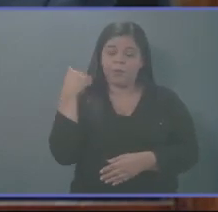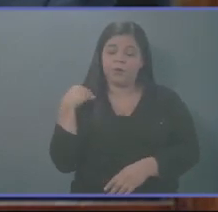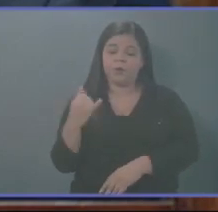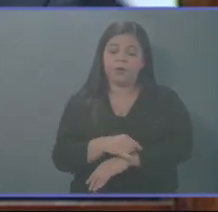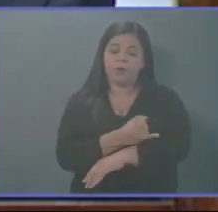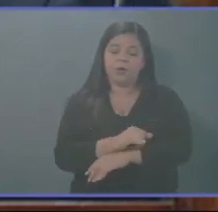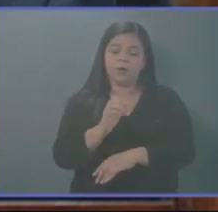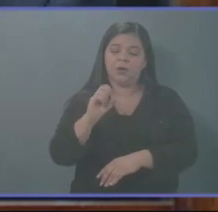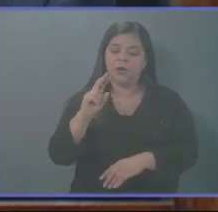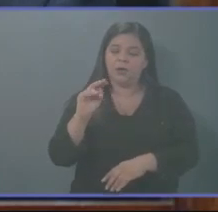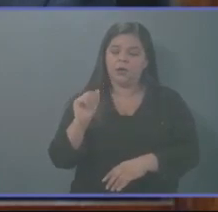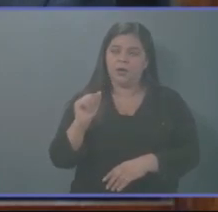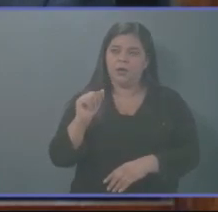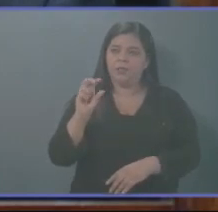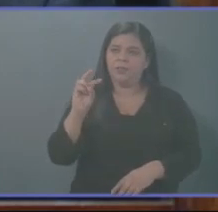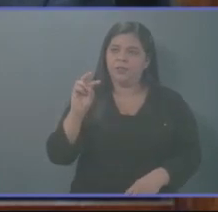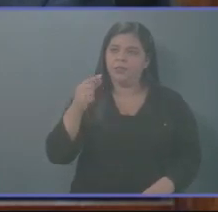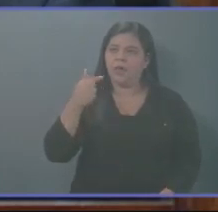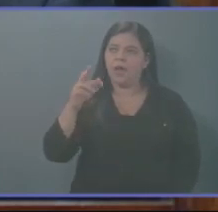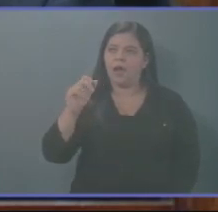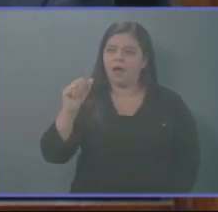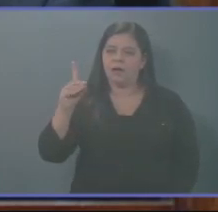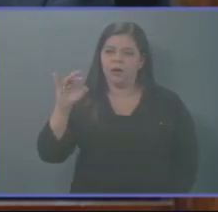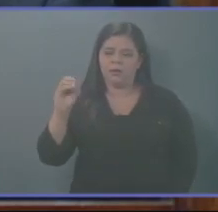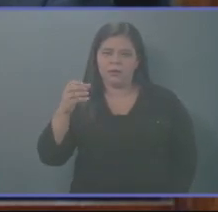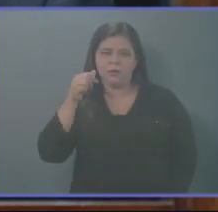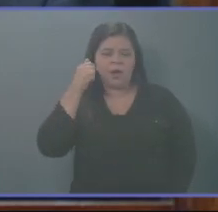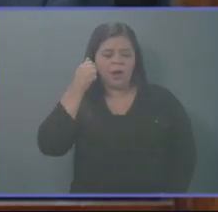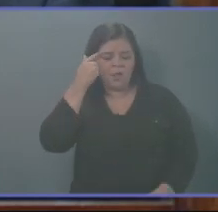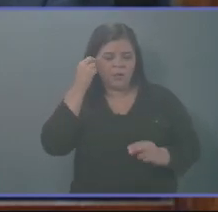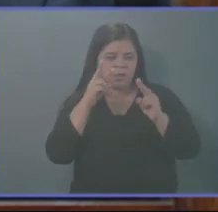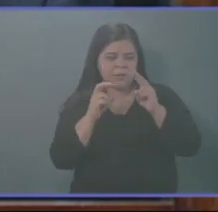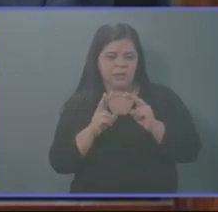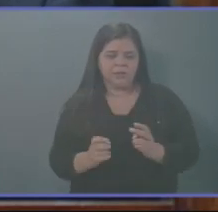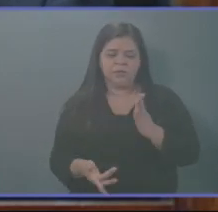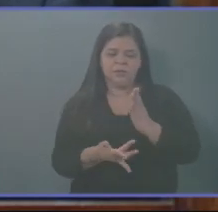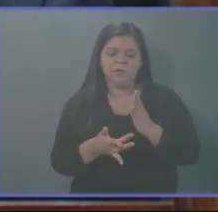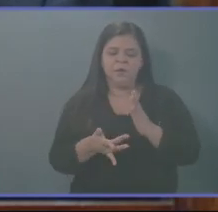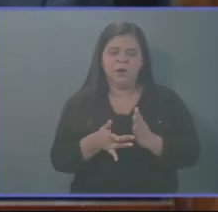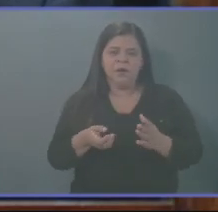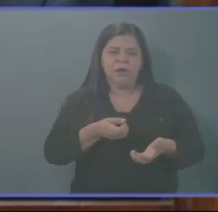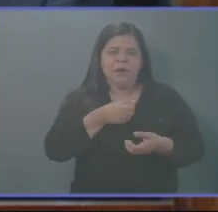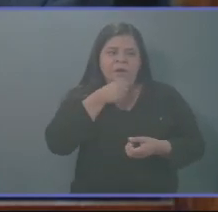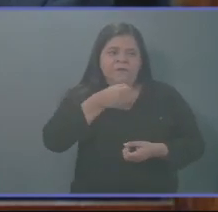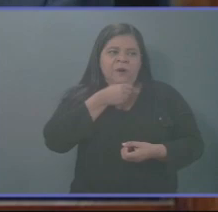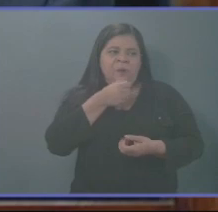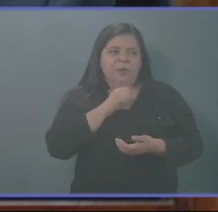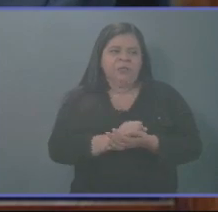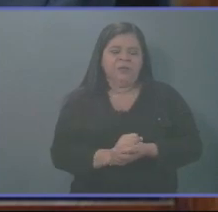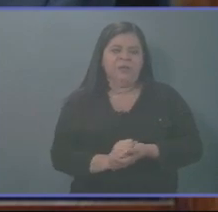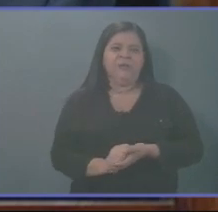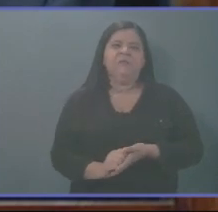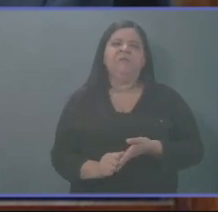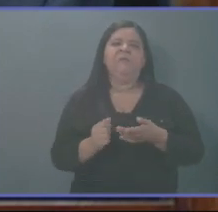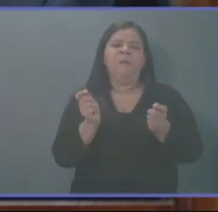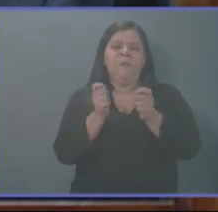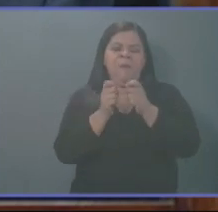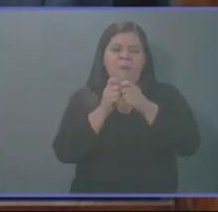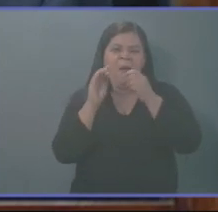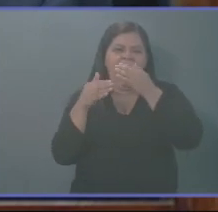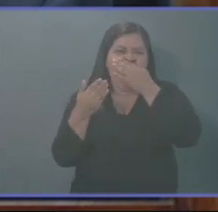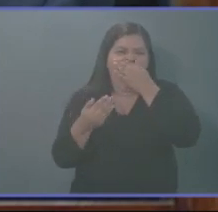Ena Marisela Granados Ponce, analista de tecnologías de la información de la Unidad de Análisis de Información Fiscal,